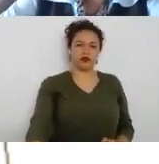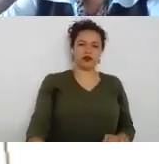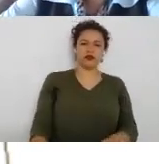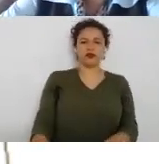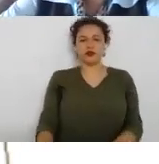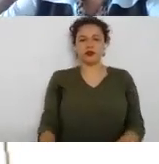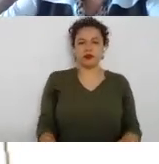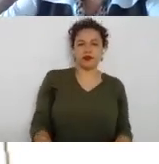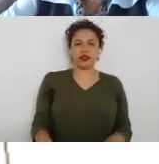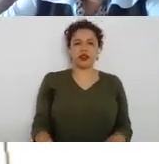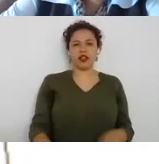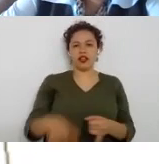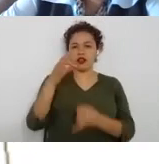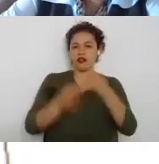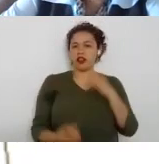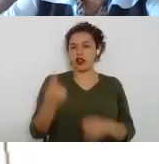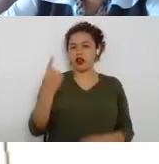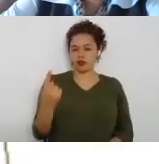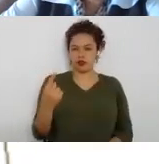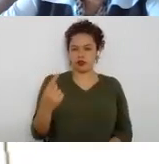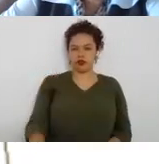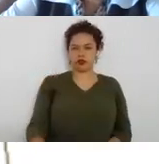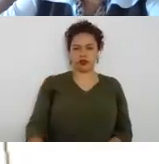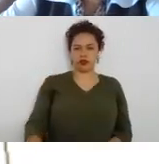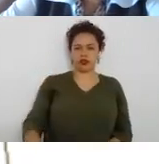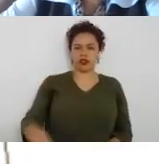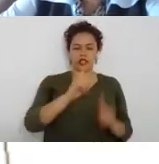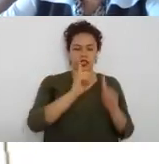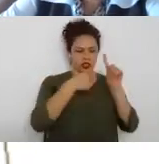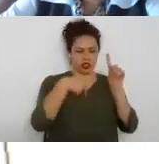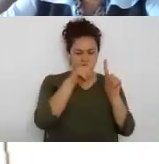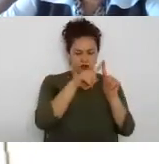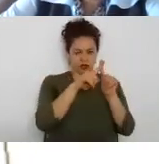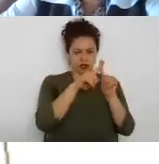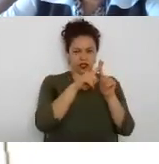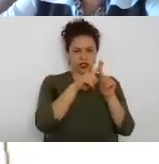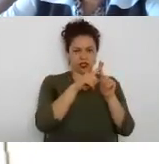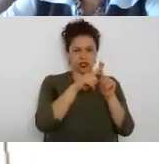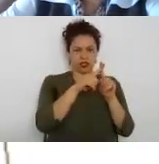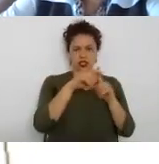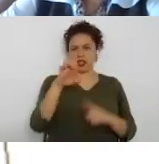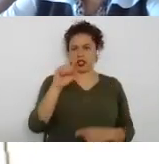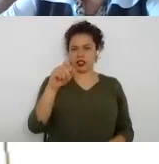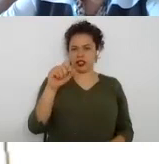falta uno. El que era es el circular, el de espiga.